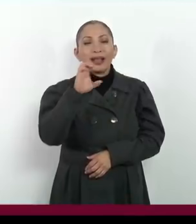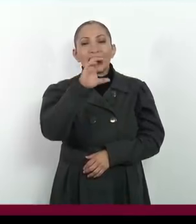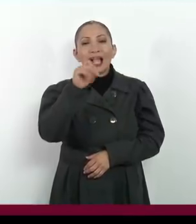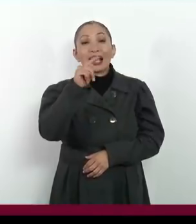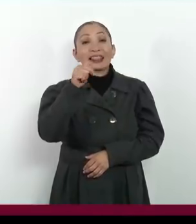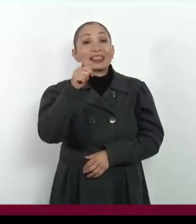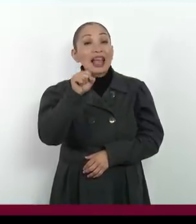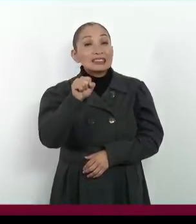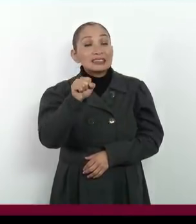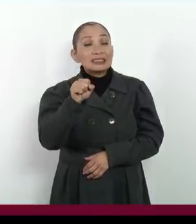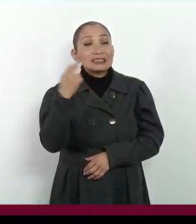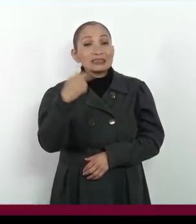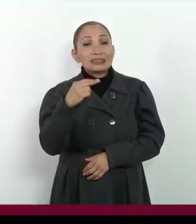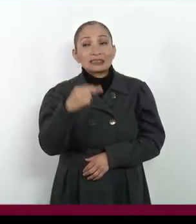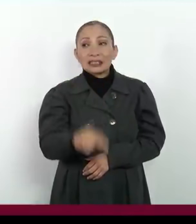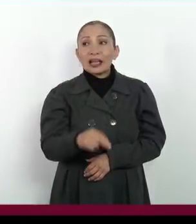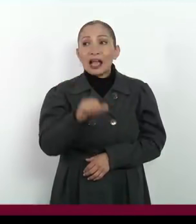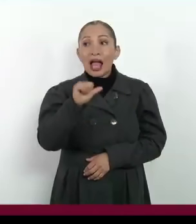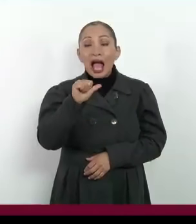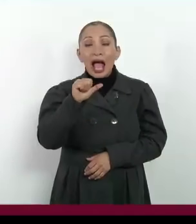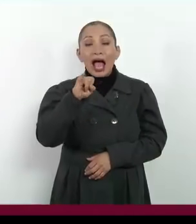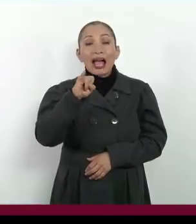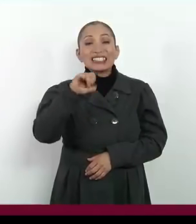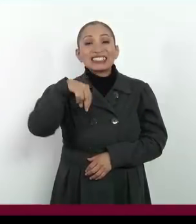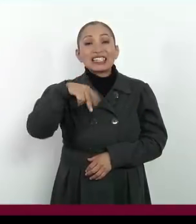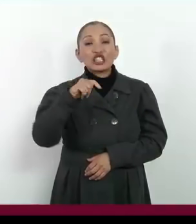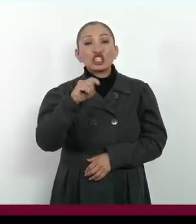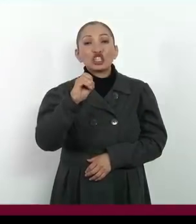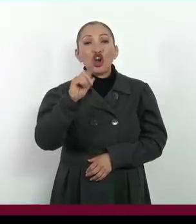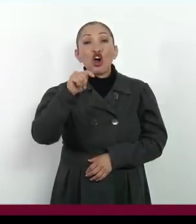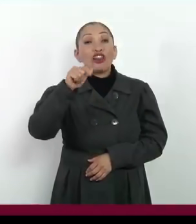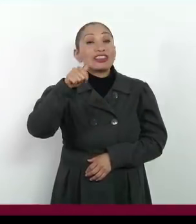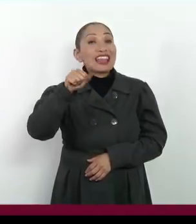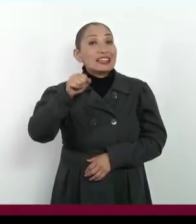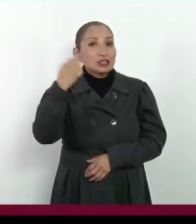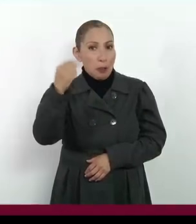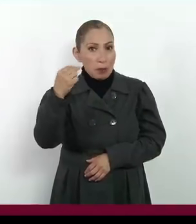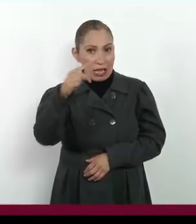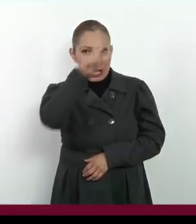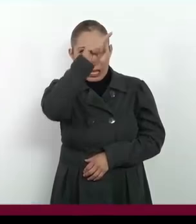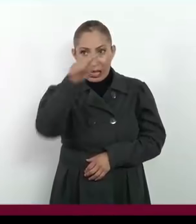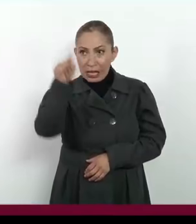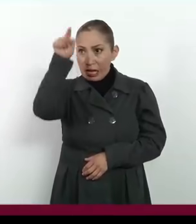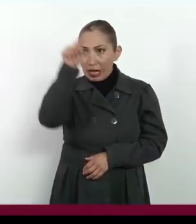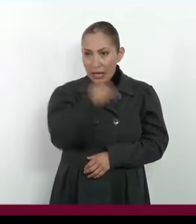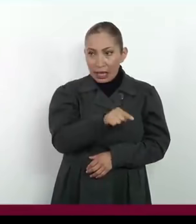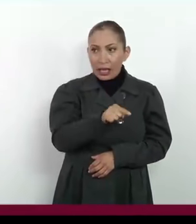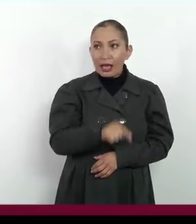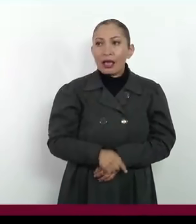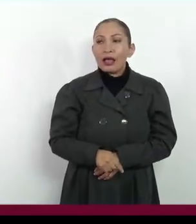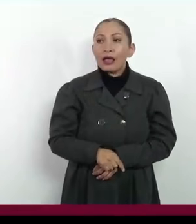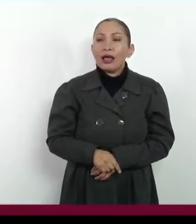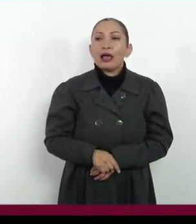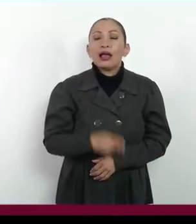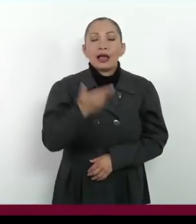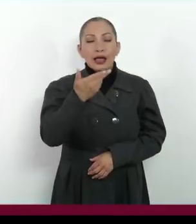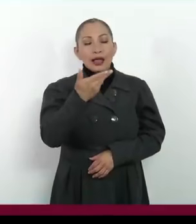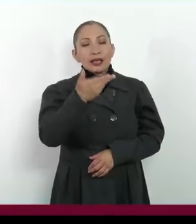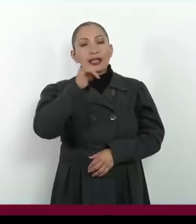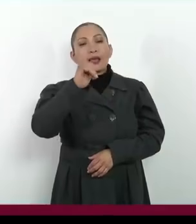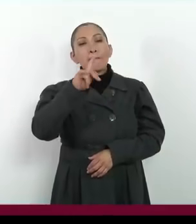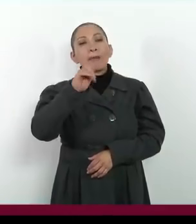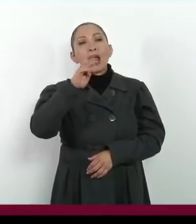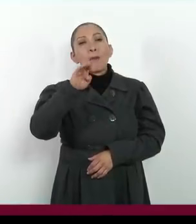rectas que se llaman asíntotas. Y son asíntotas porque la hipérbola se parece